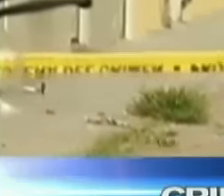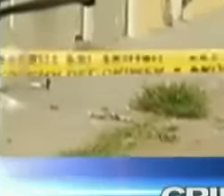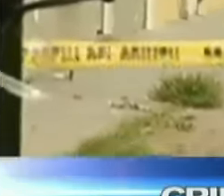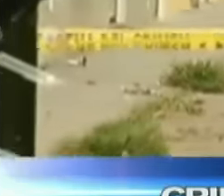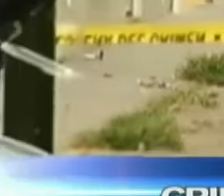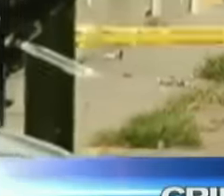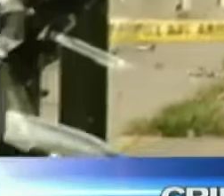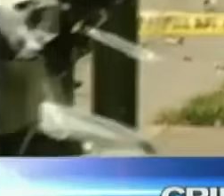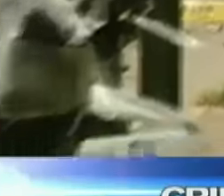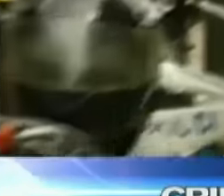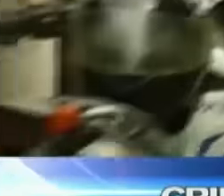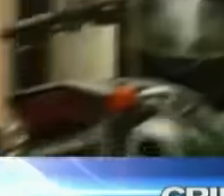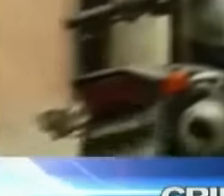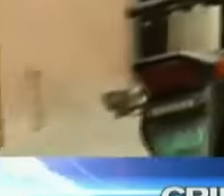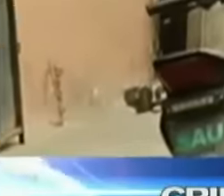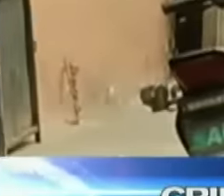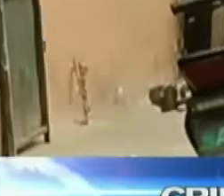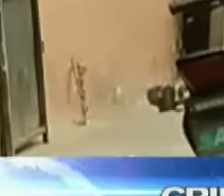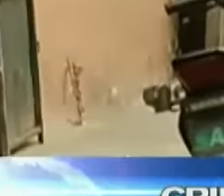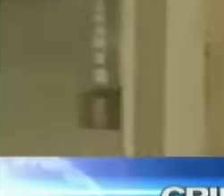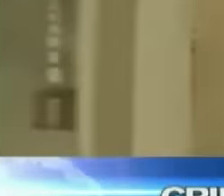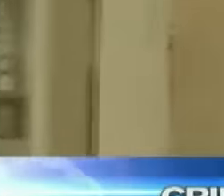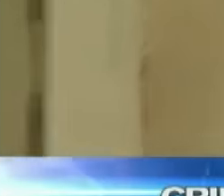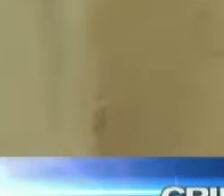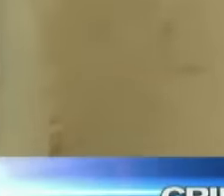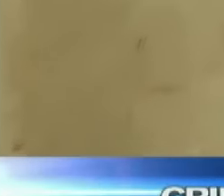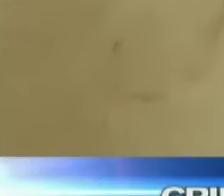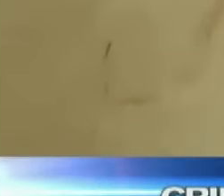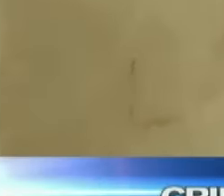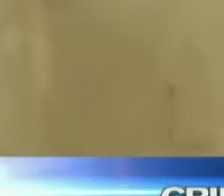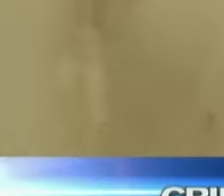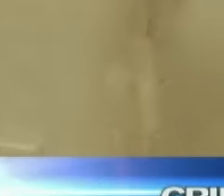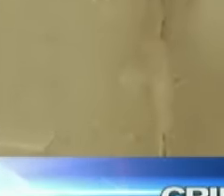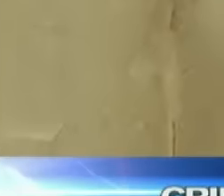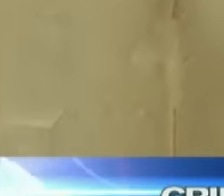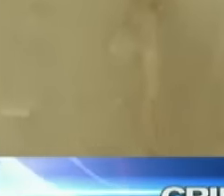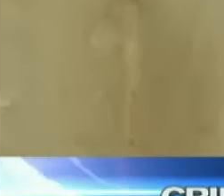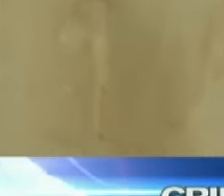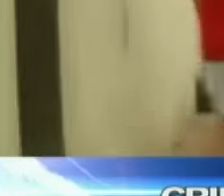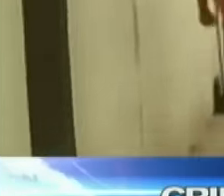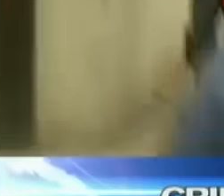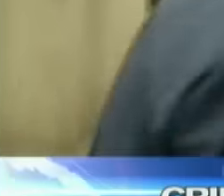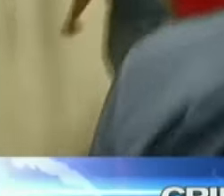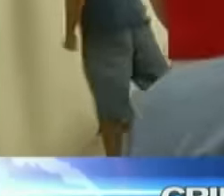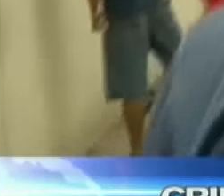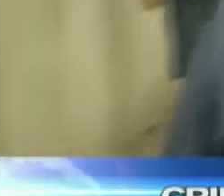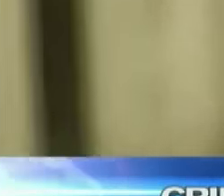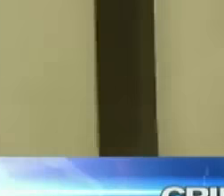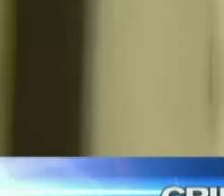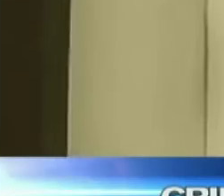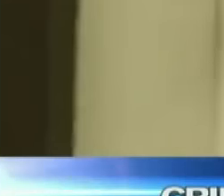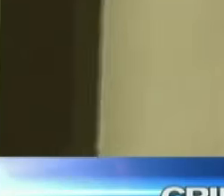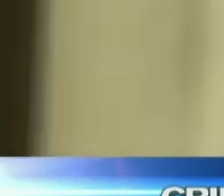pasional, ya que el principal sospechoso de cometerlo es el exconviviente de su actual pareja.